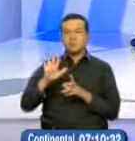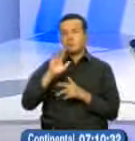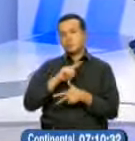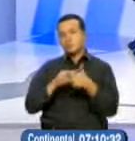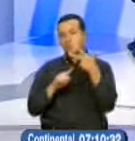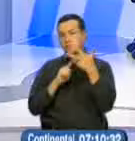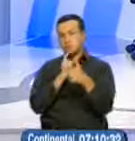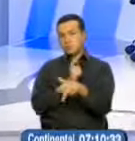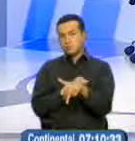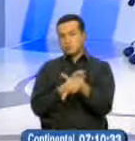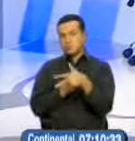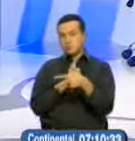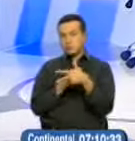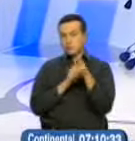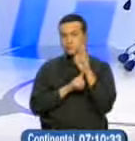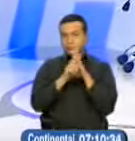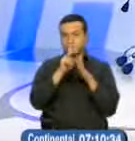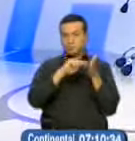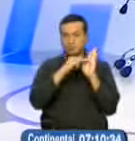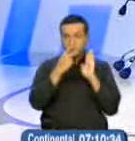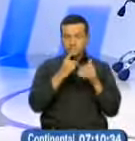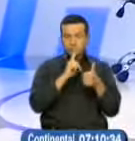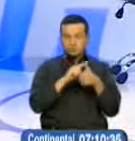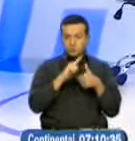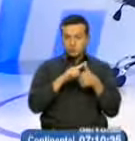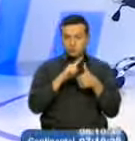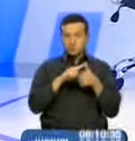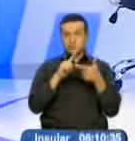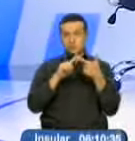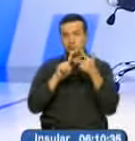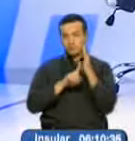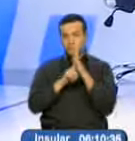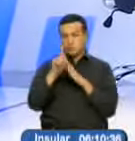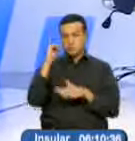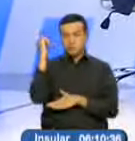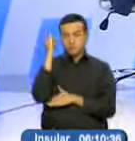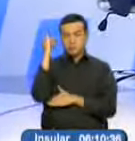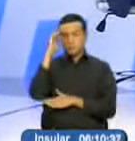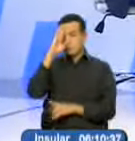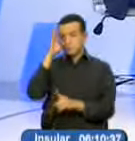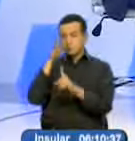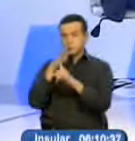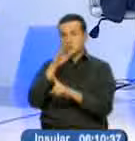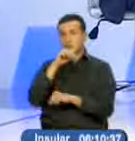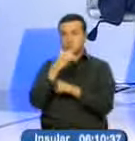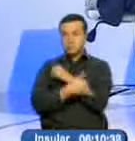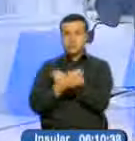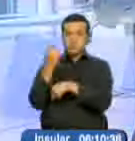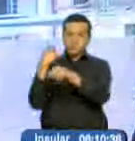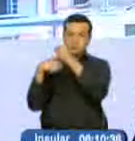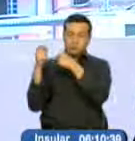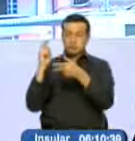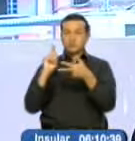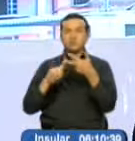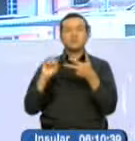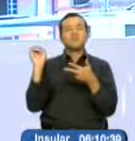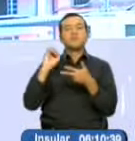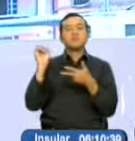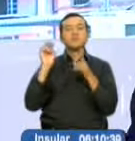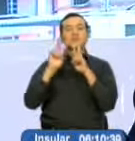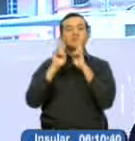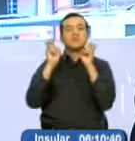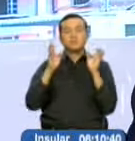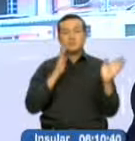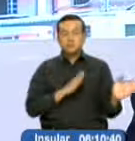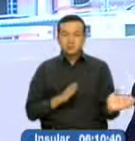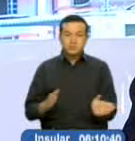3 fines específicos: o desarrollo tecnológico, desarrollo industrial con miras a exportación, o temas